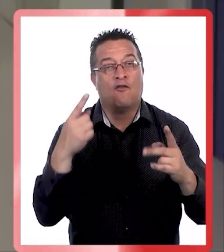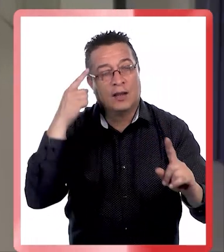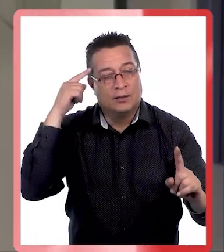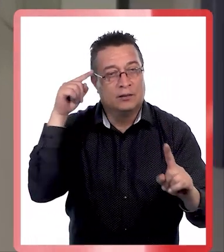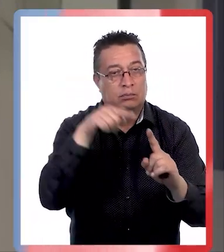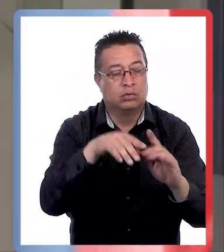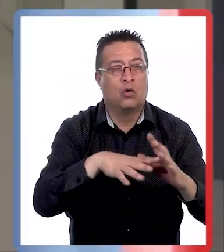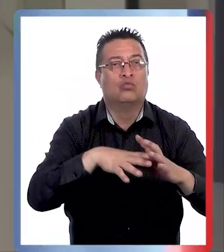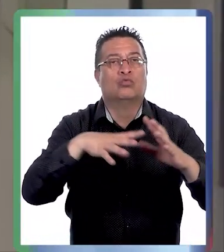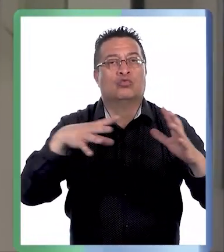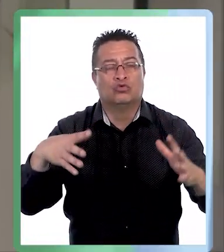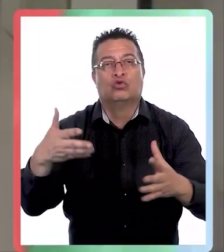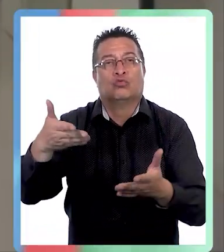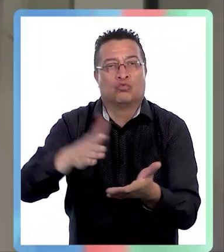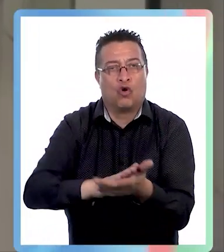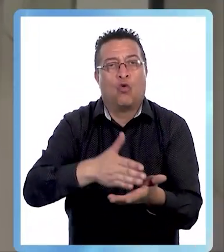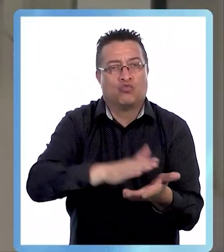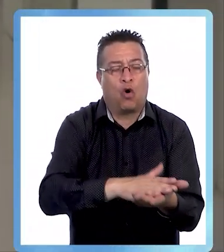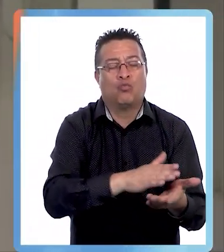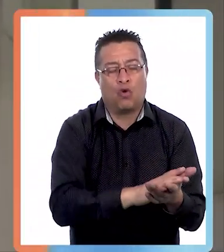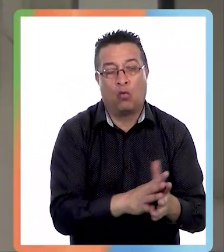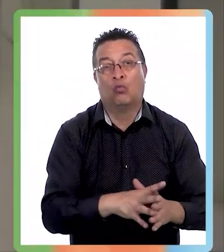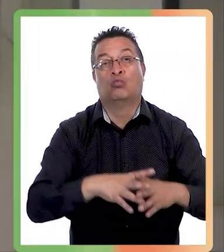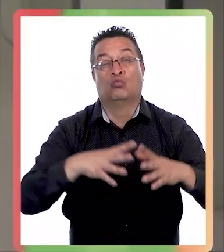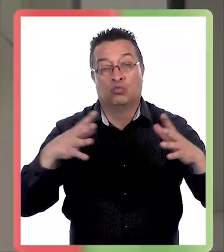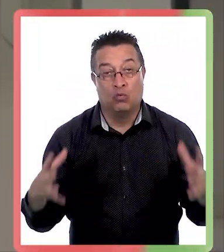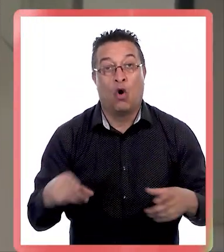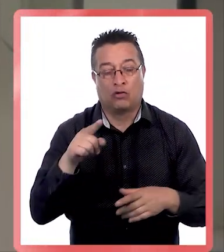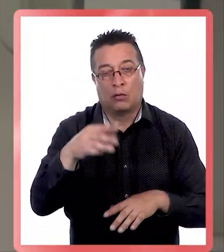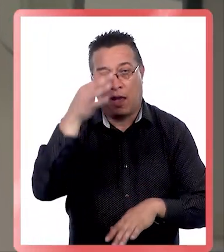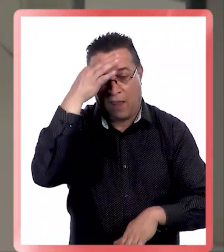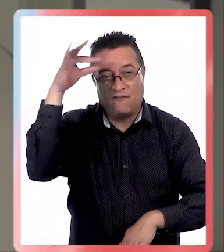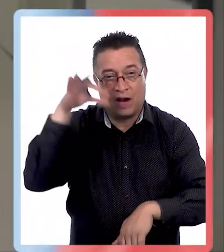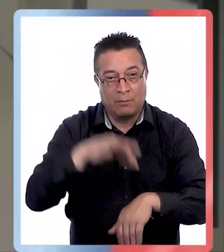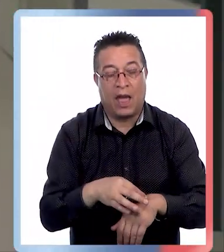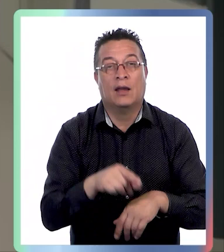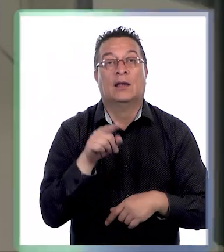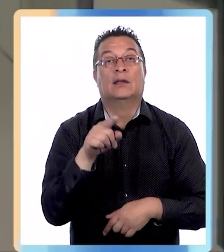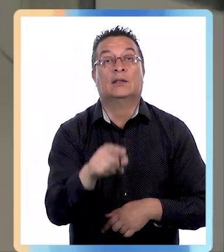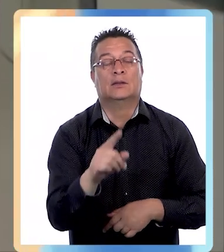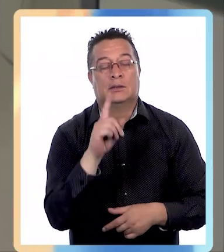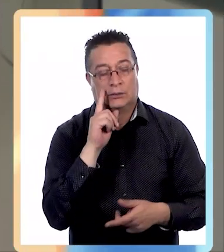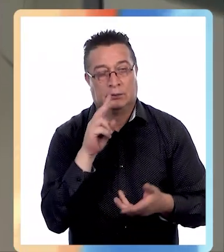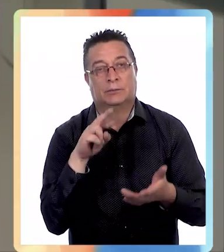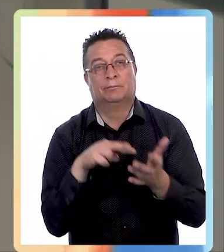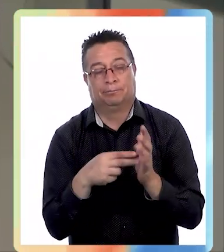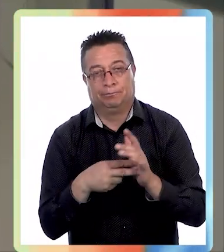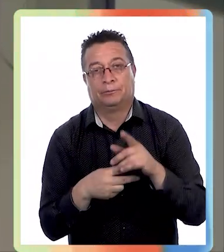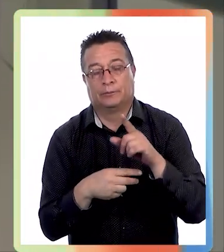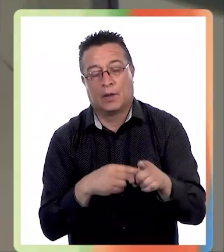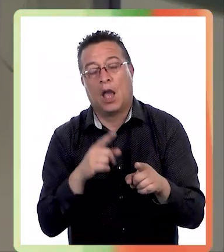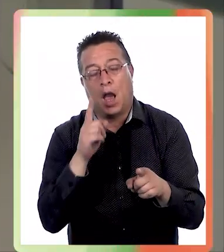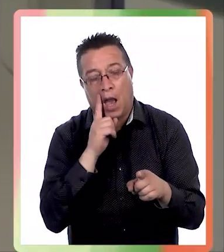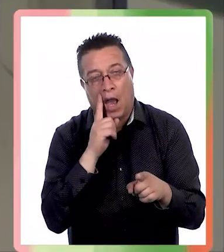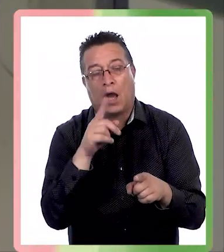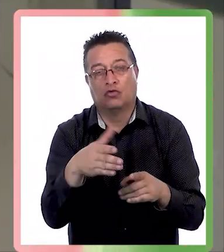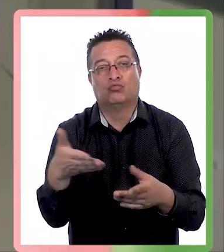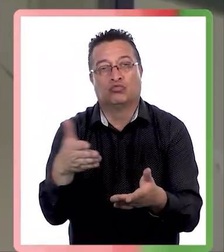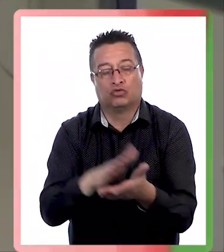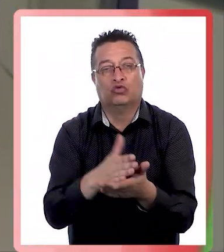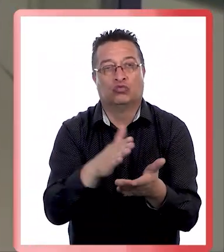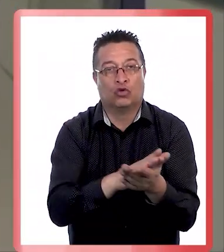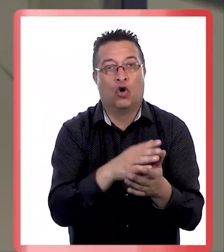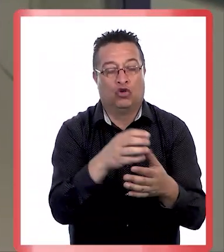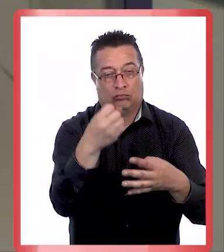de mortalidad que muchas veces llegan a tener esta enfermedad y la trascendencia que termina estando en los decesos a nivel